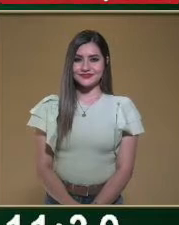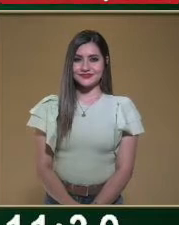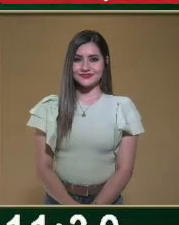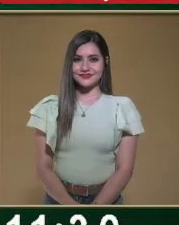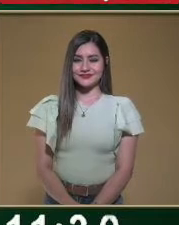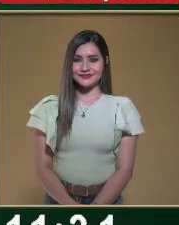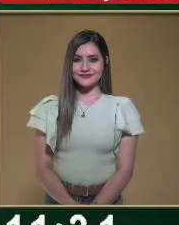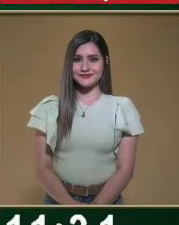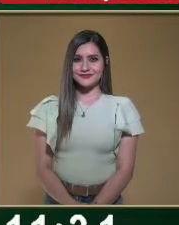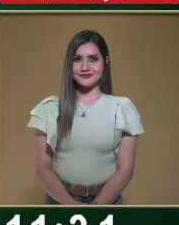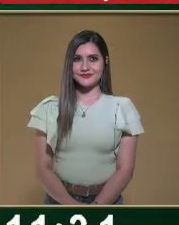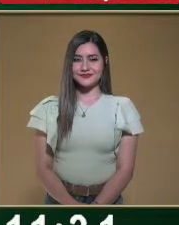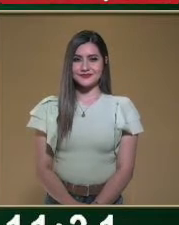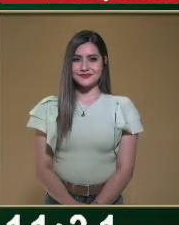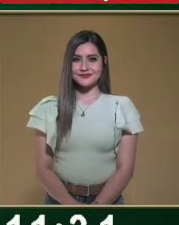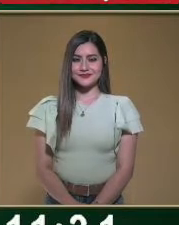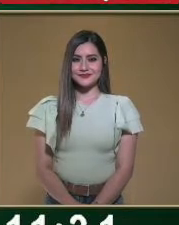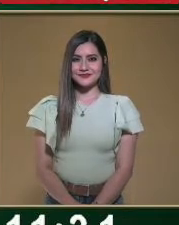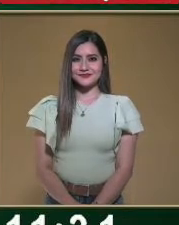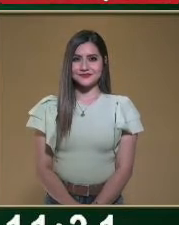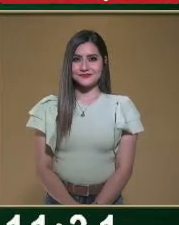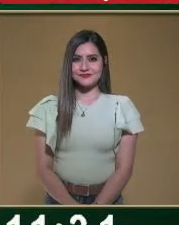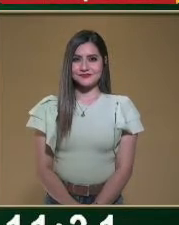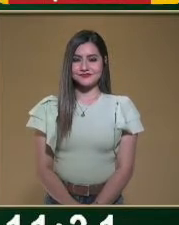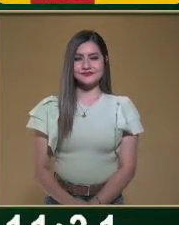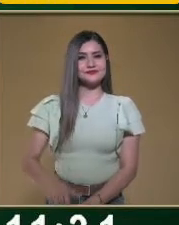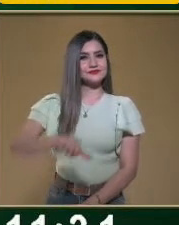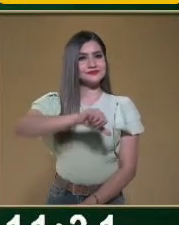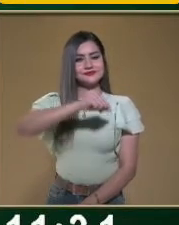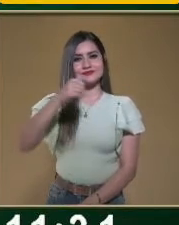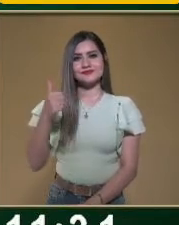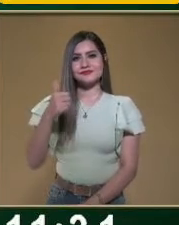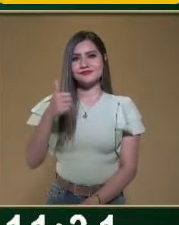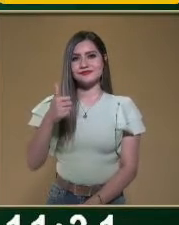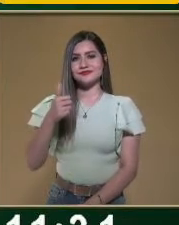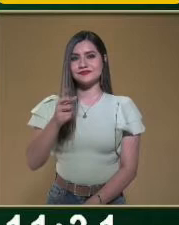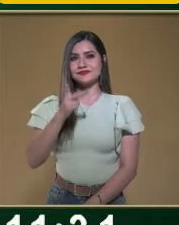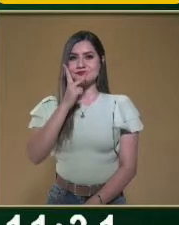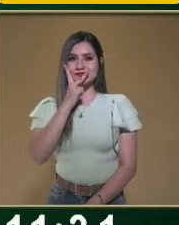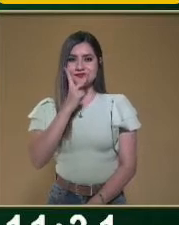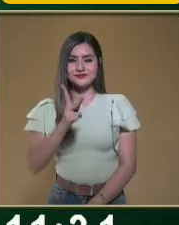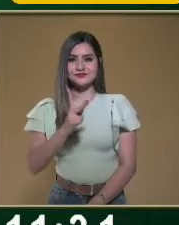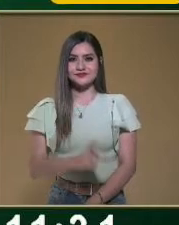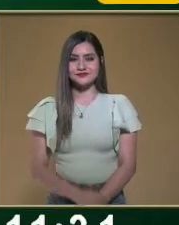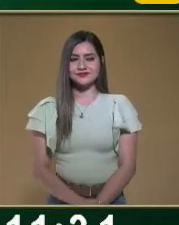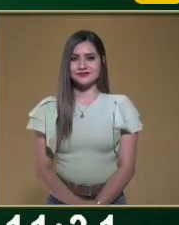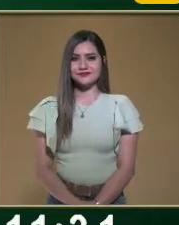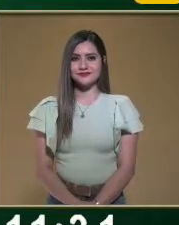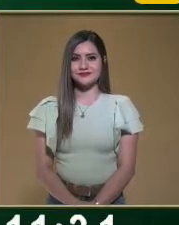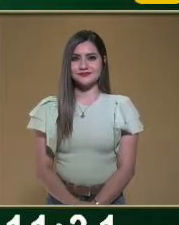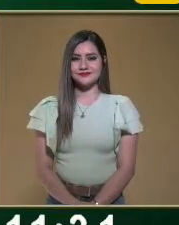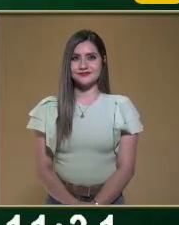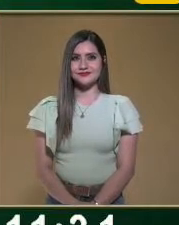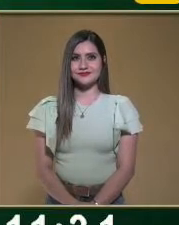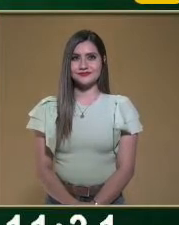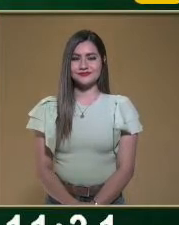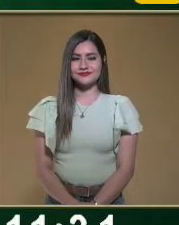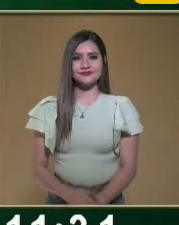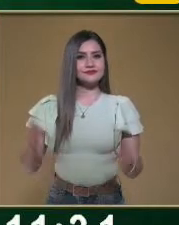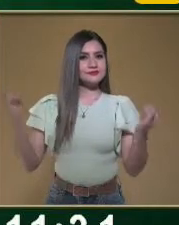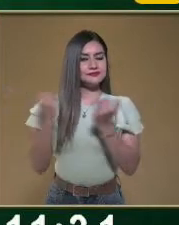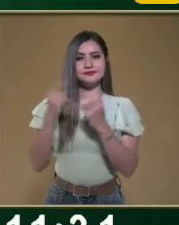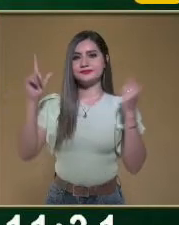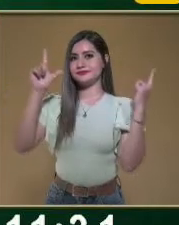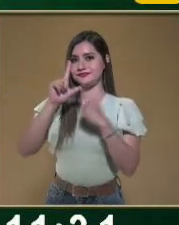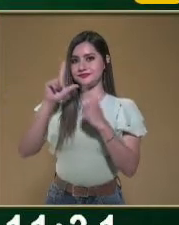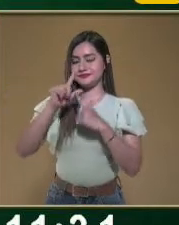cinco letras podemos formar. ¿Qué otra palabra crees que se pueda formar, maestra Ana? Utilizando esas letras